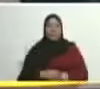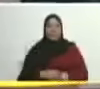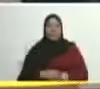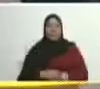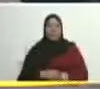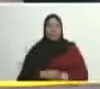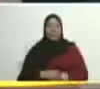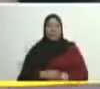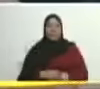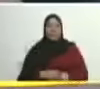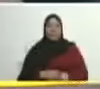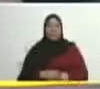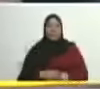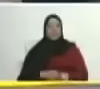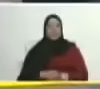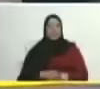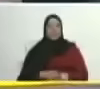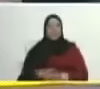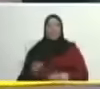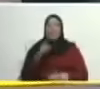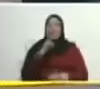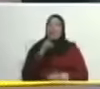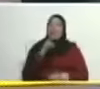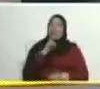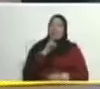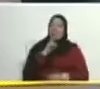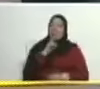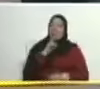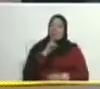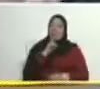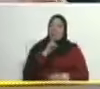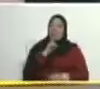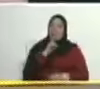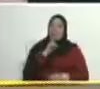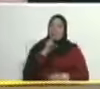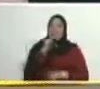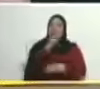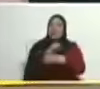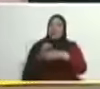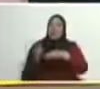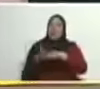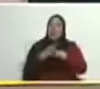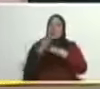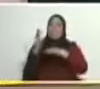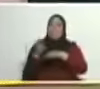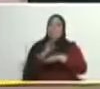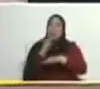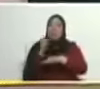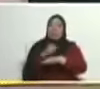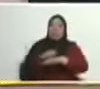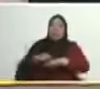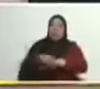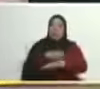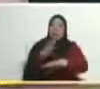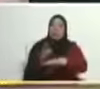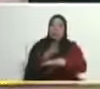Que estamos en una batalla donde los